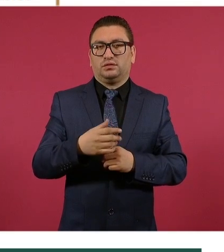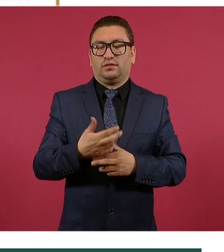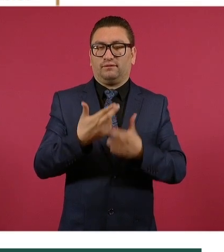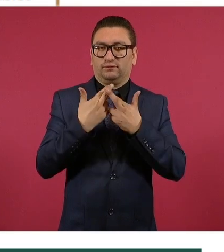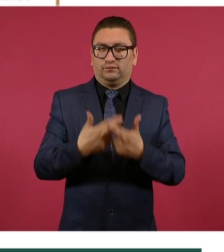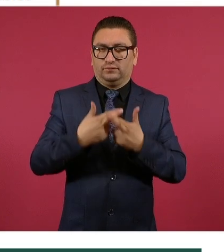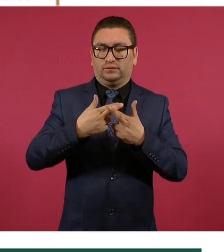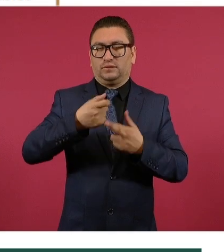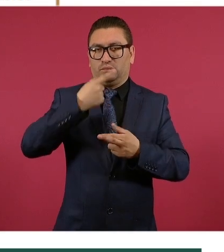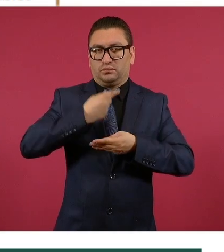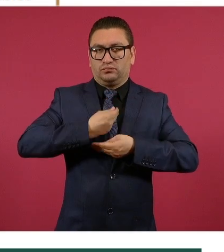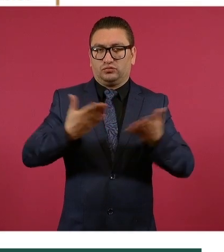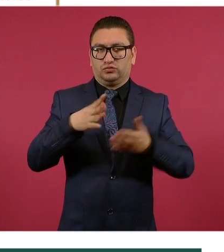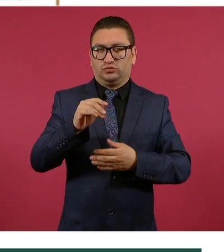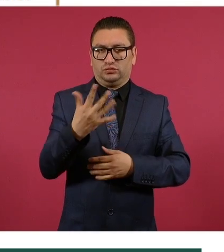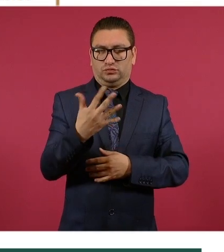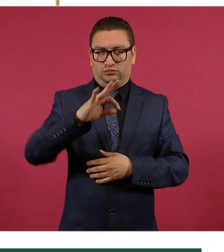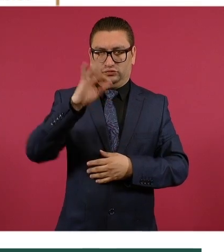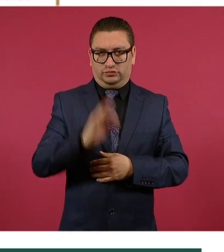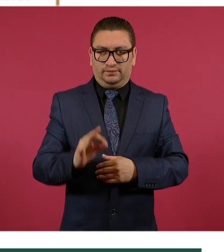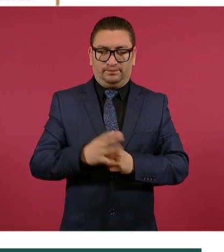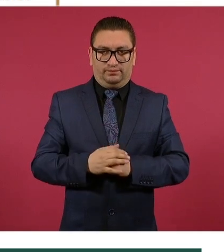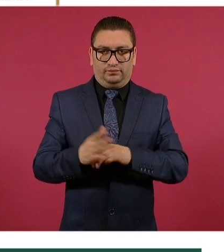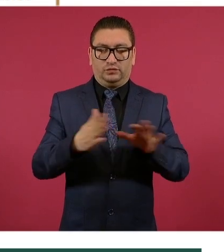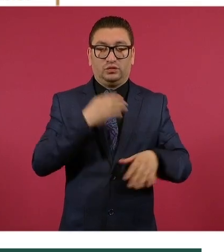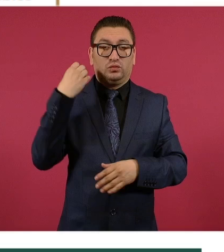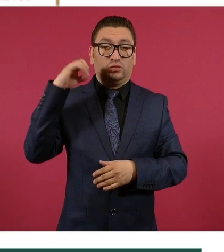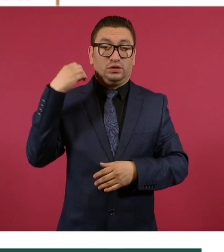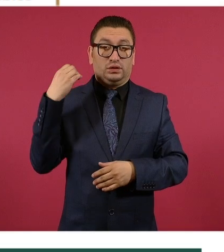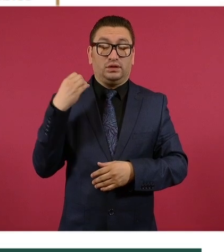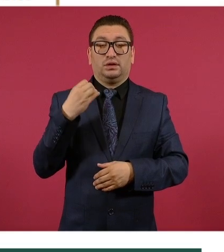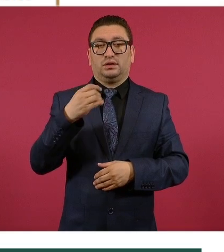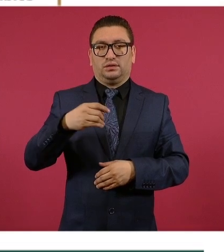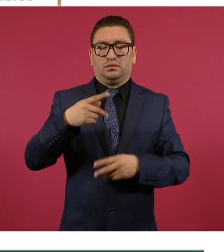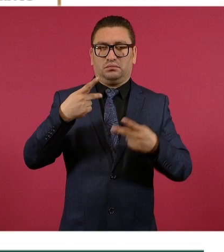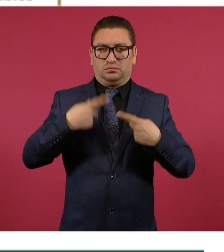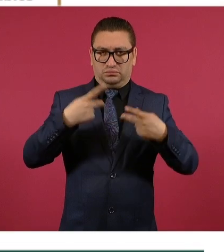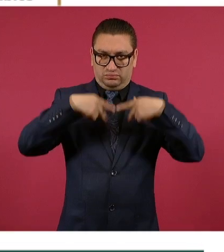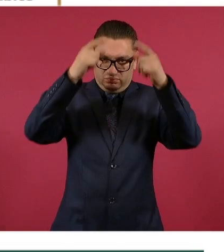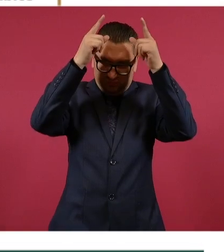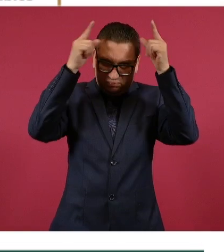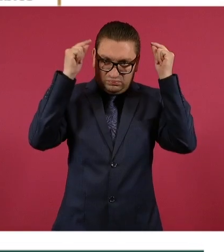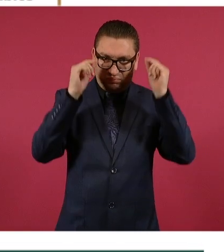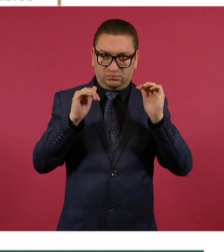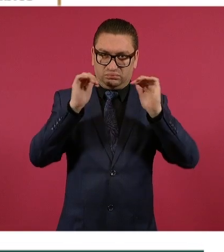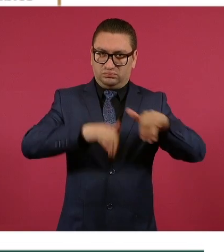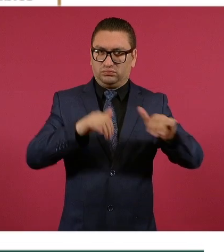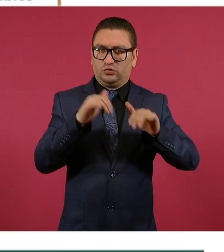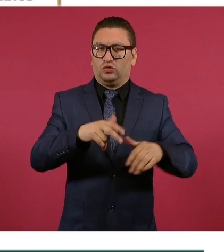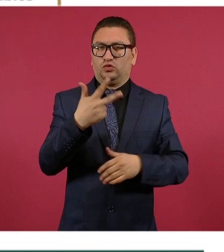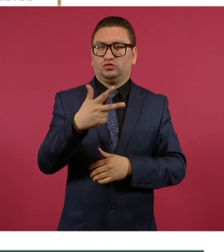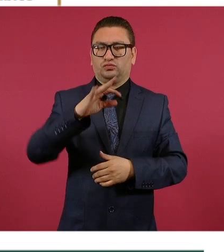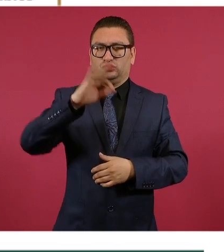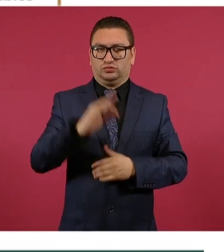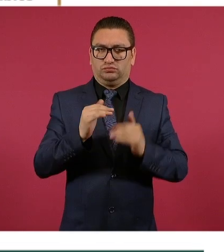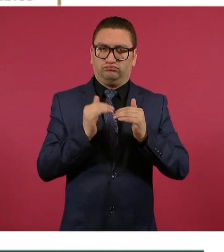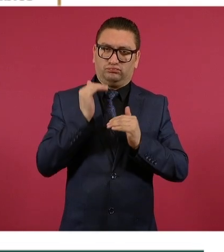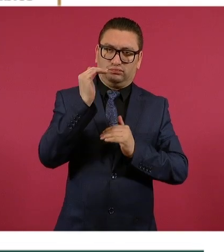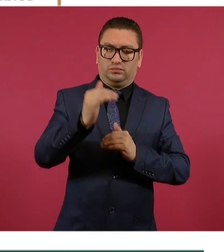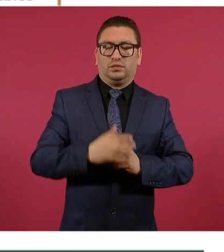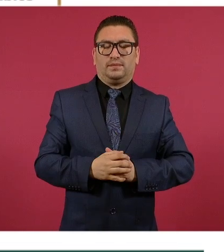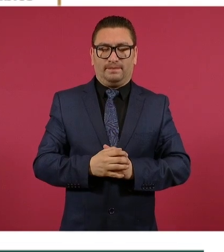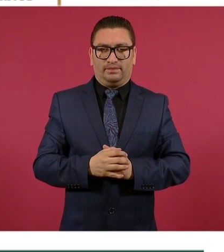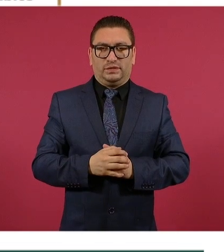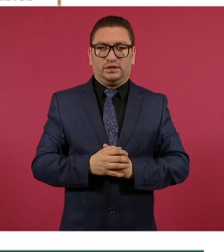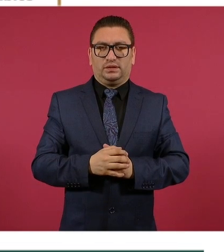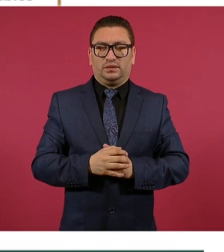de 95%. En el caso de Oaxaca, el incremento de personal de enfermería es de 8%. Se han